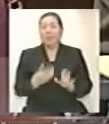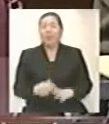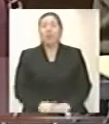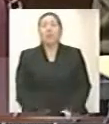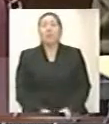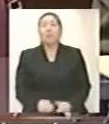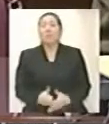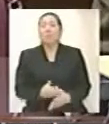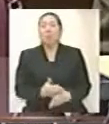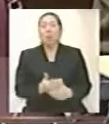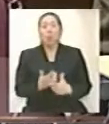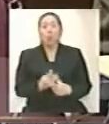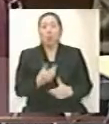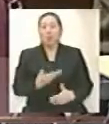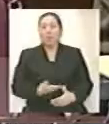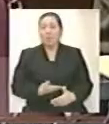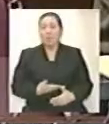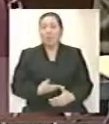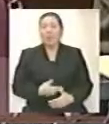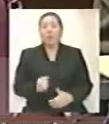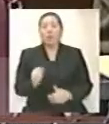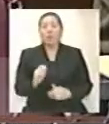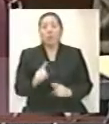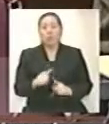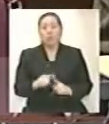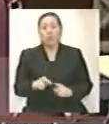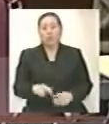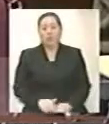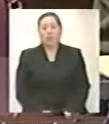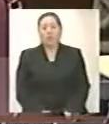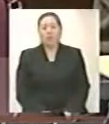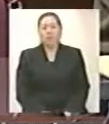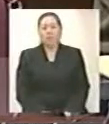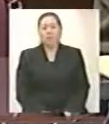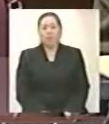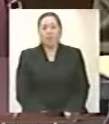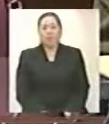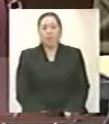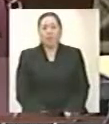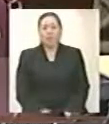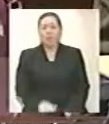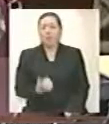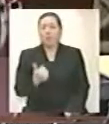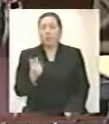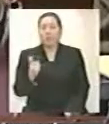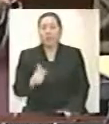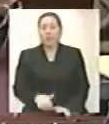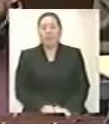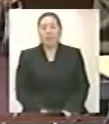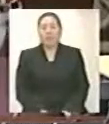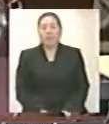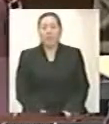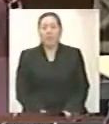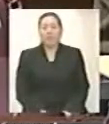1979, participa en la huelga de hambre en apoyo al subte que se realiza en la casona de San Marcos al lado de otros líderes.